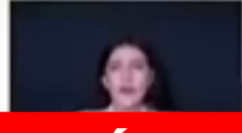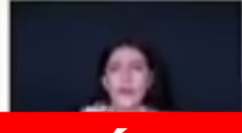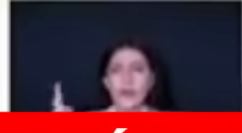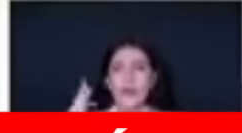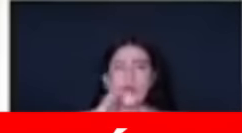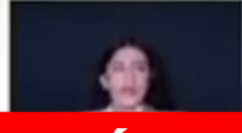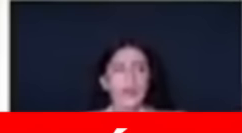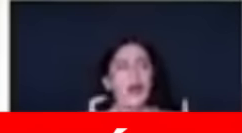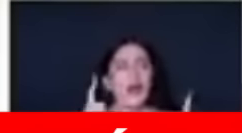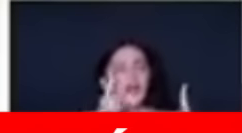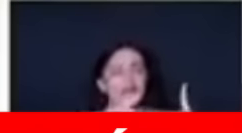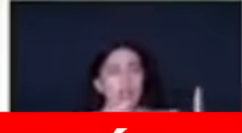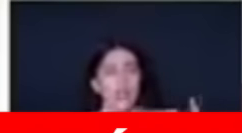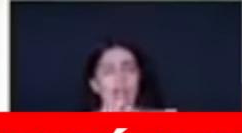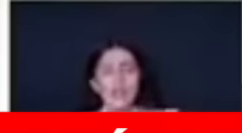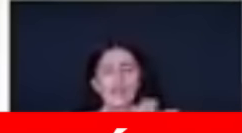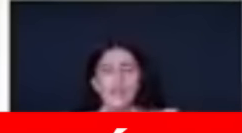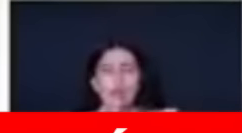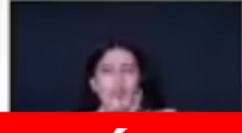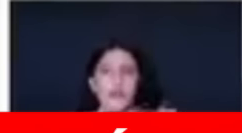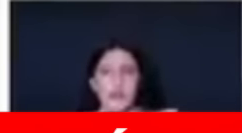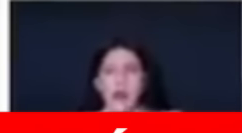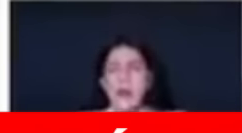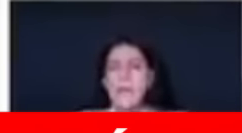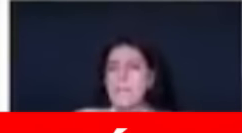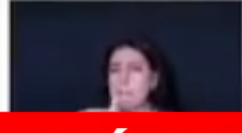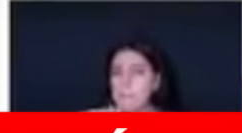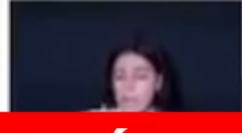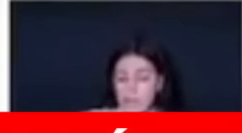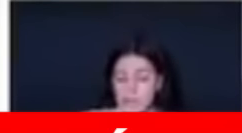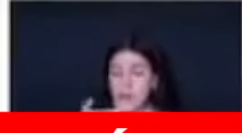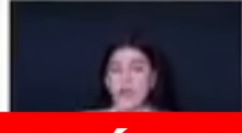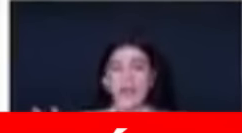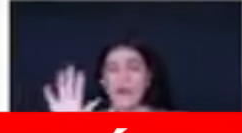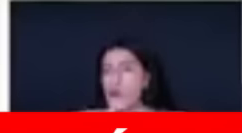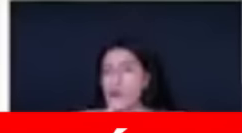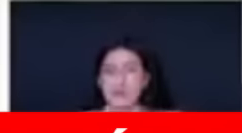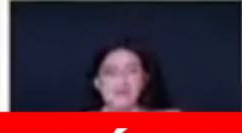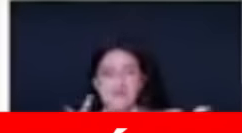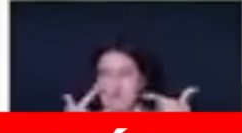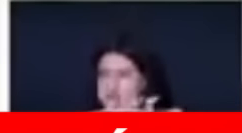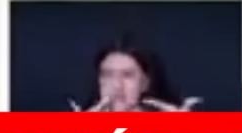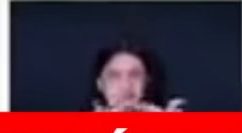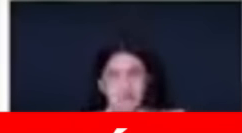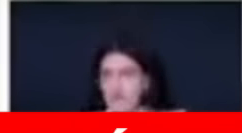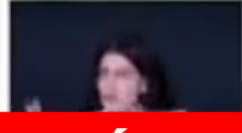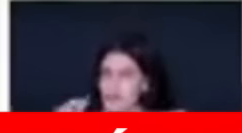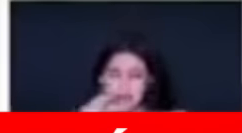señalar los errores, sí, pero que no había que agredir, que no había que